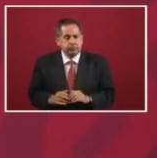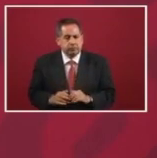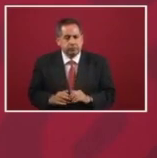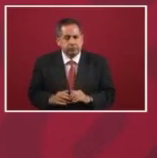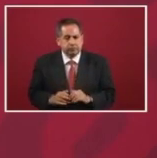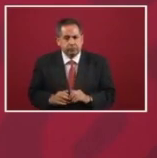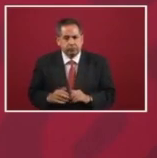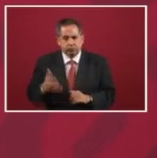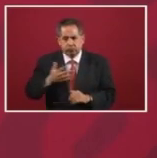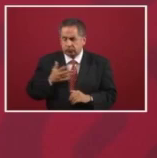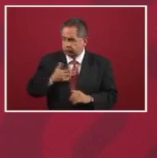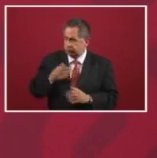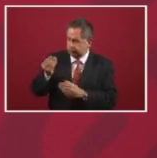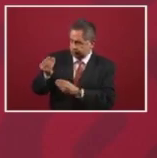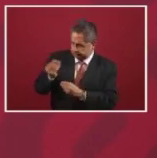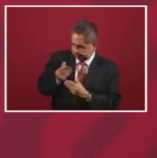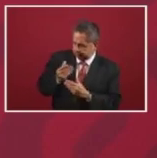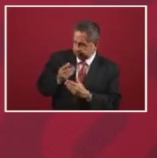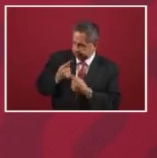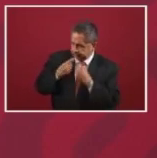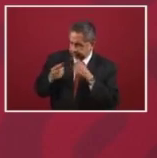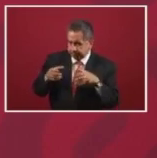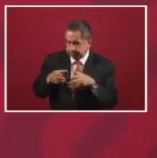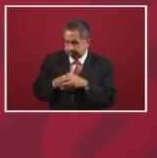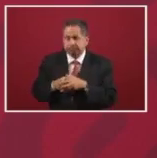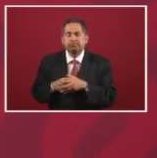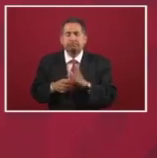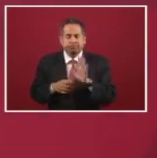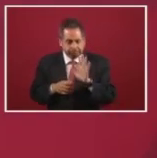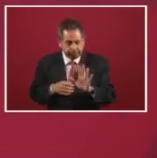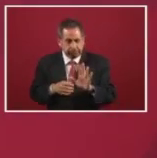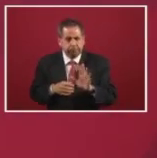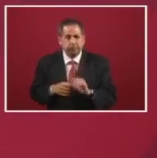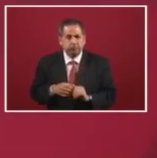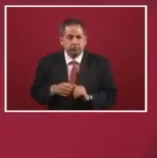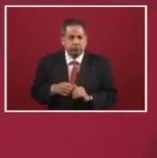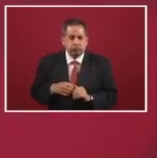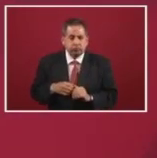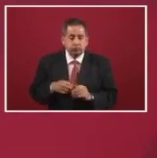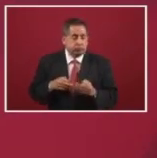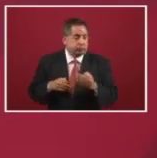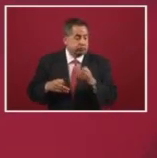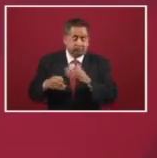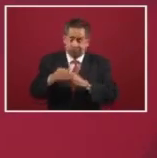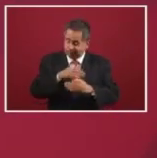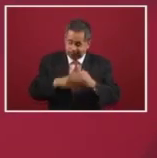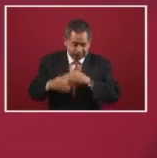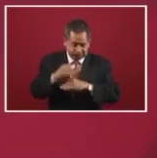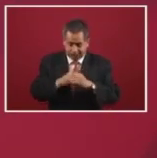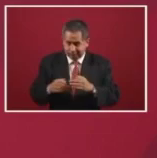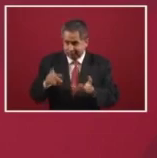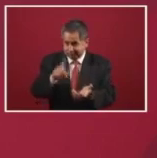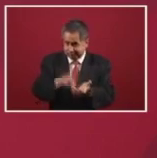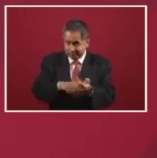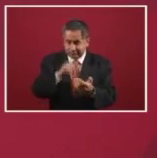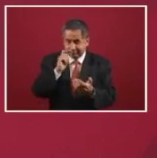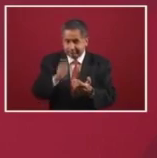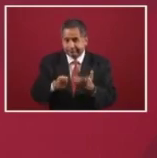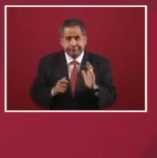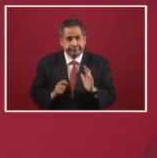Tengo dada la instrucción de que todo lo que implique